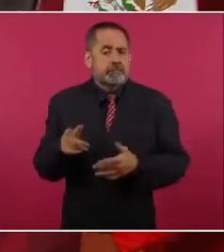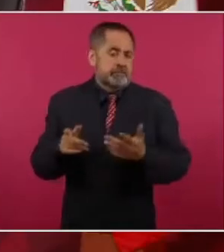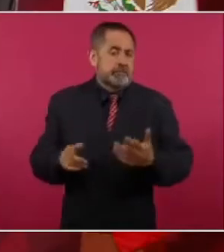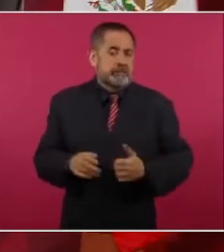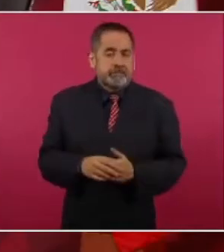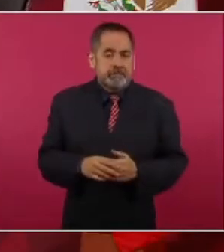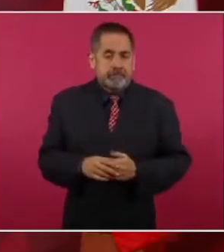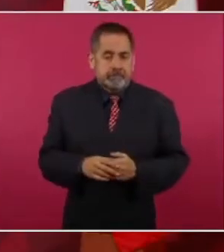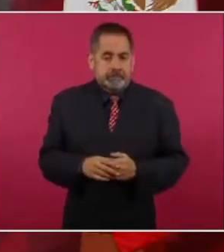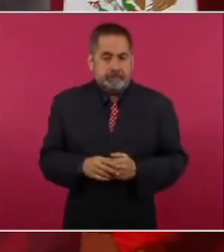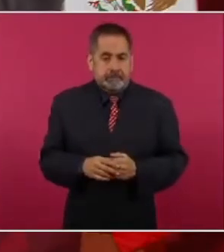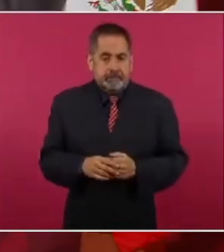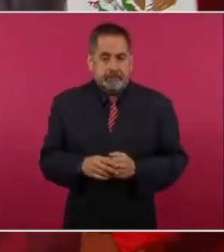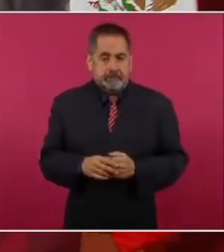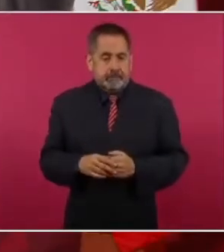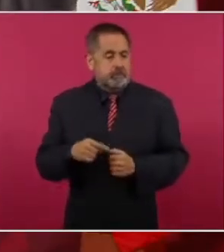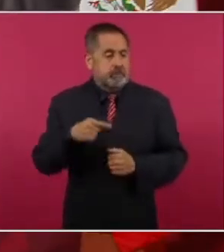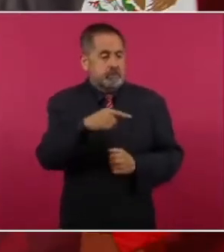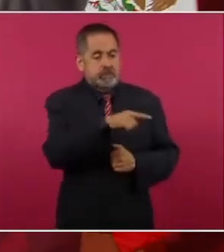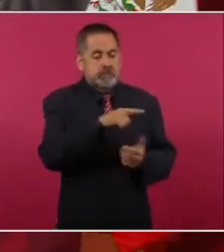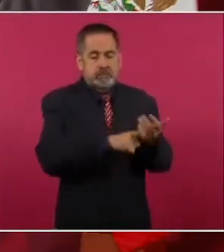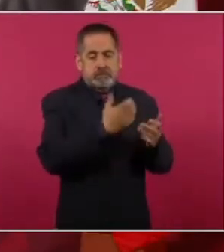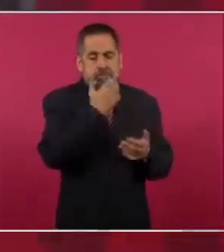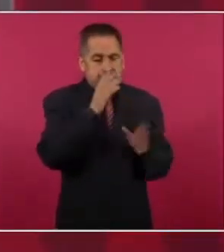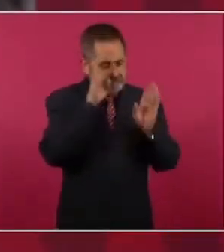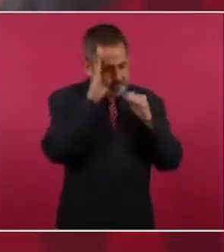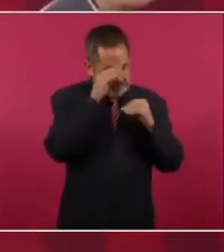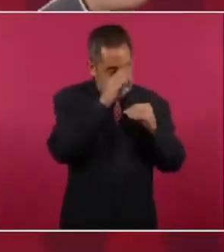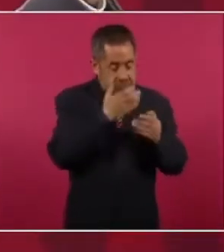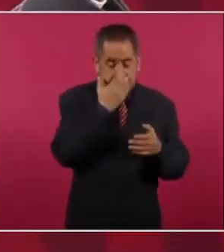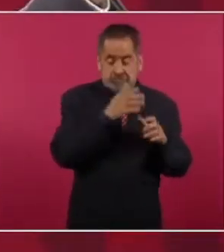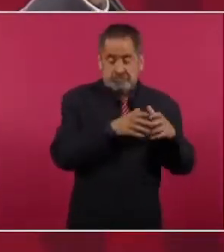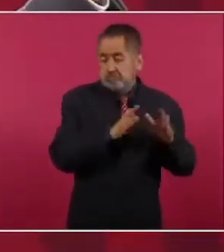Solamente un conservador diría